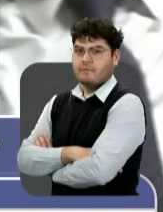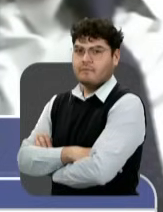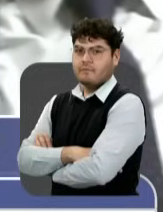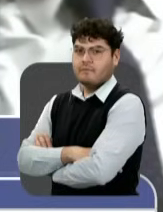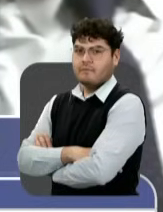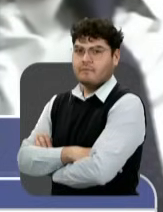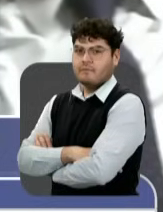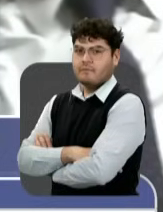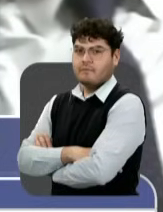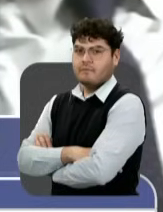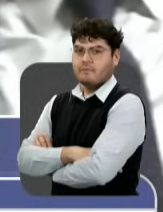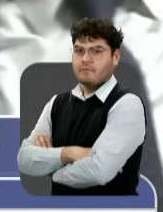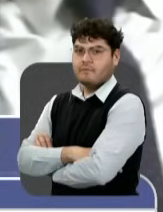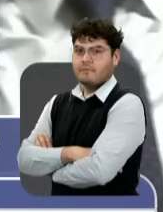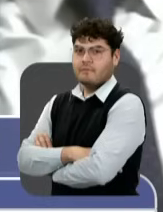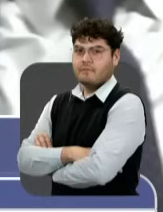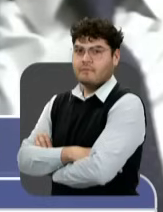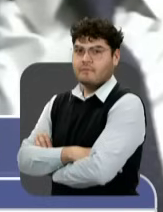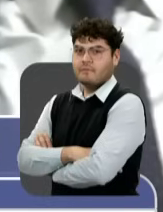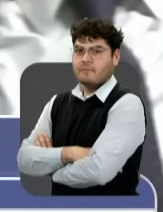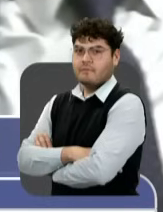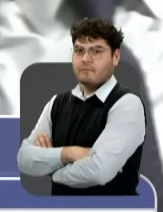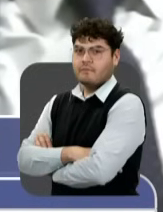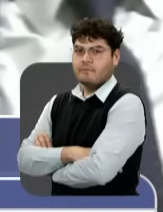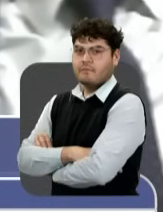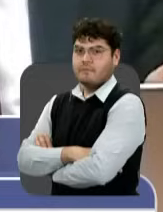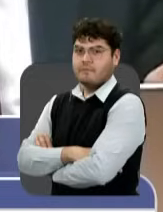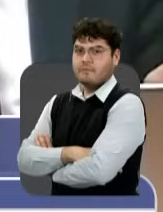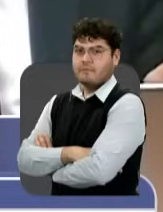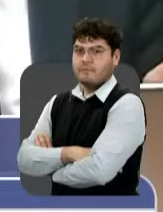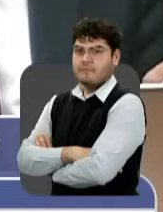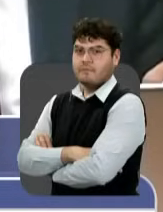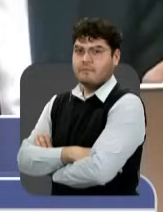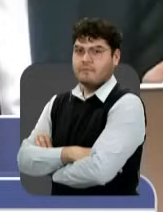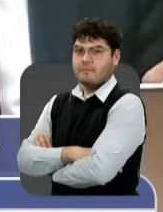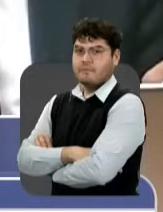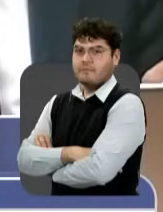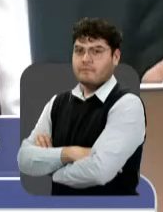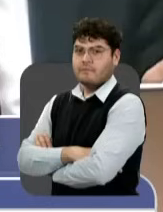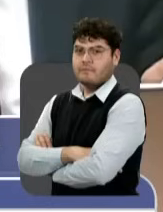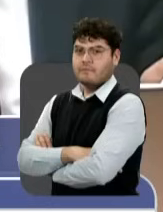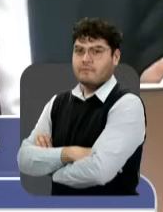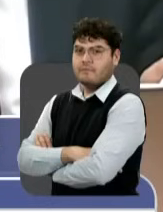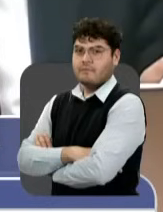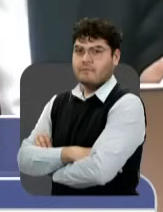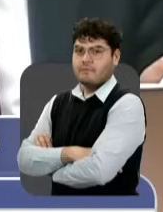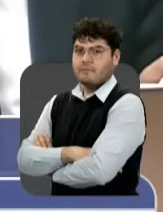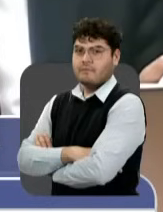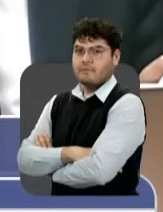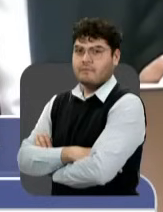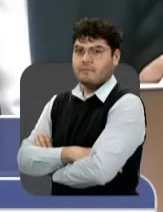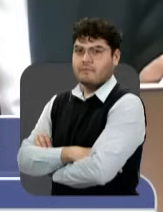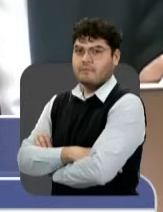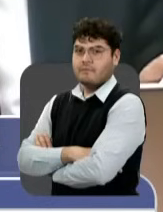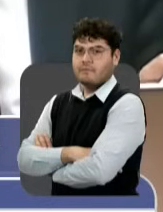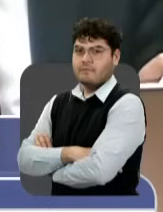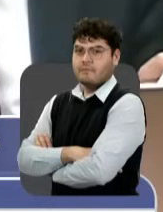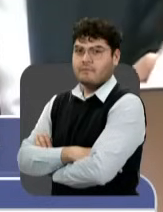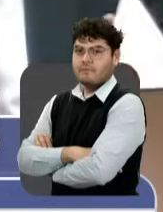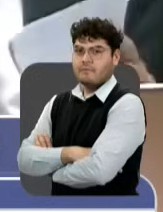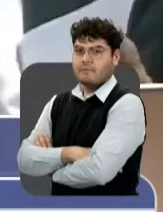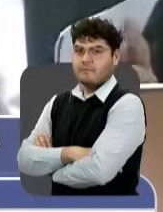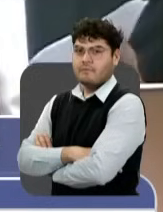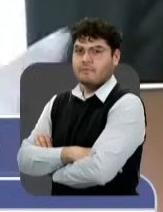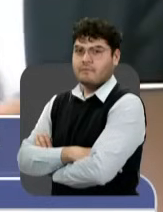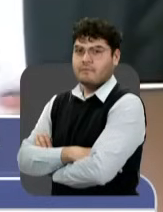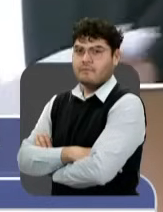los alegatos comenzaron con la Fiscal Regional Oriente, Lorena Parra, que detalló cada uno de los delitos imputados, como también las cifras asociadas a estos ilícitos.